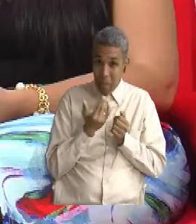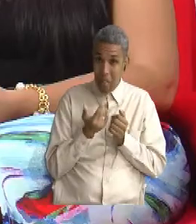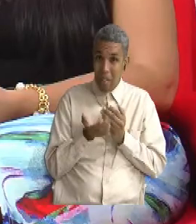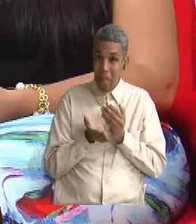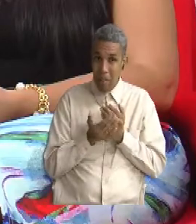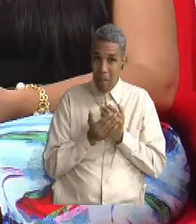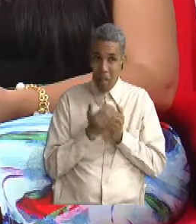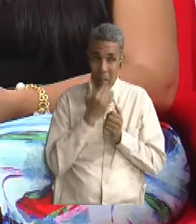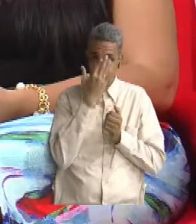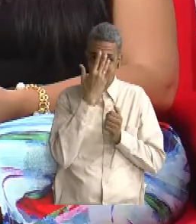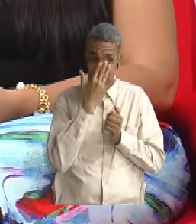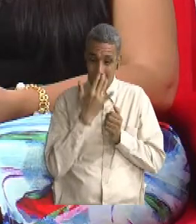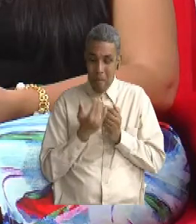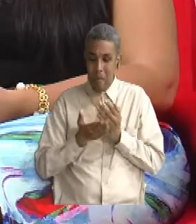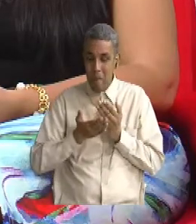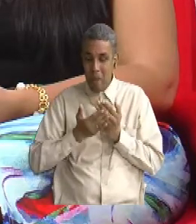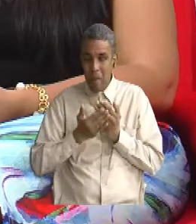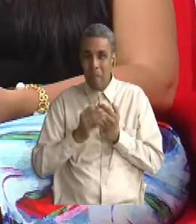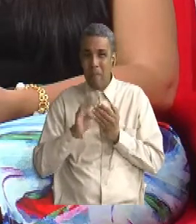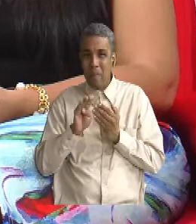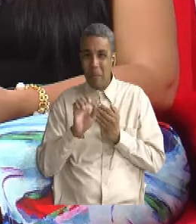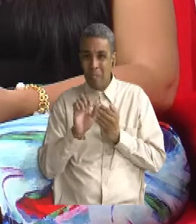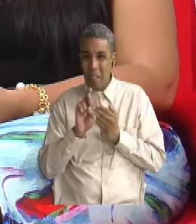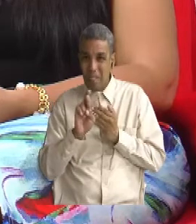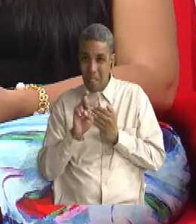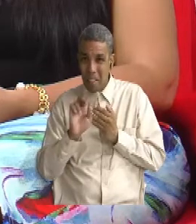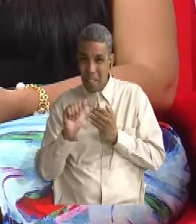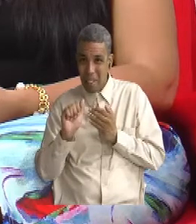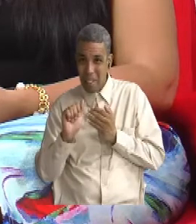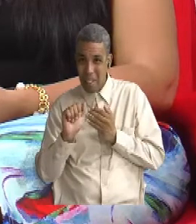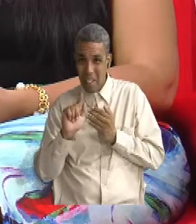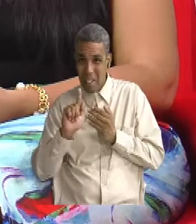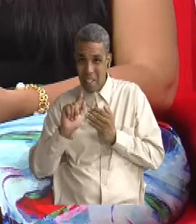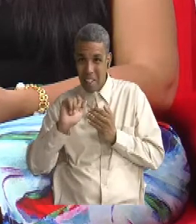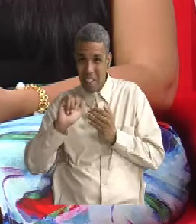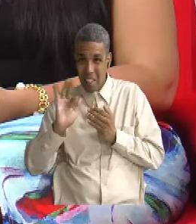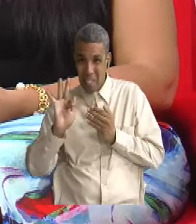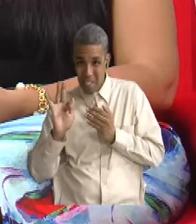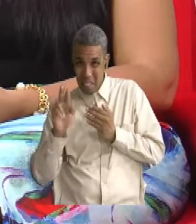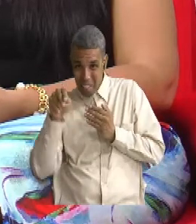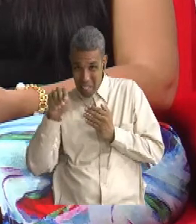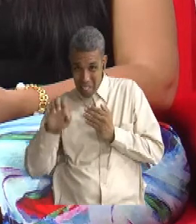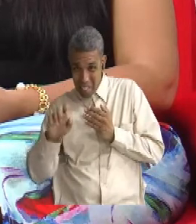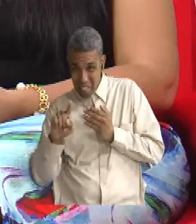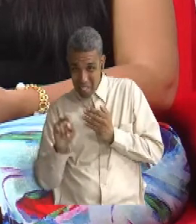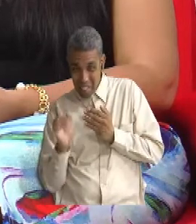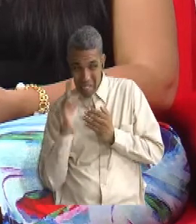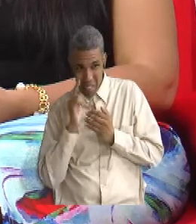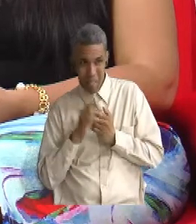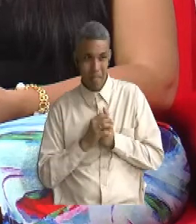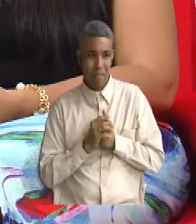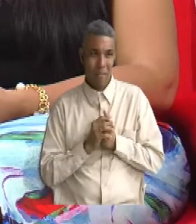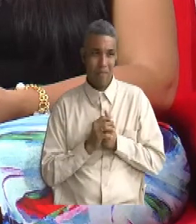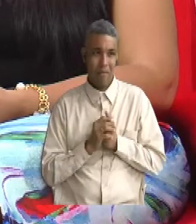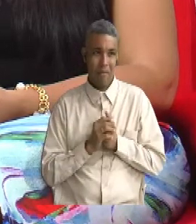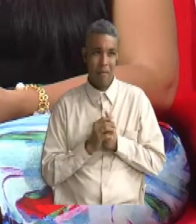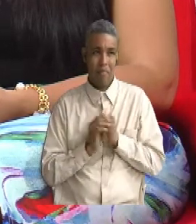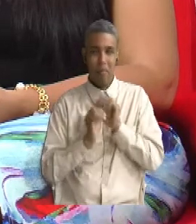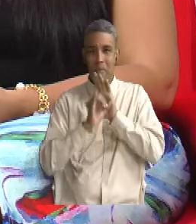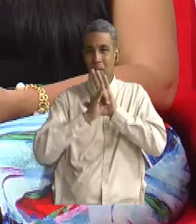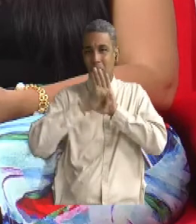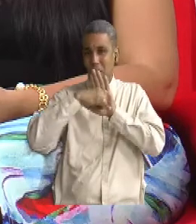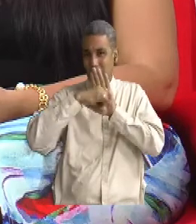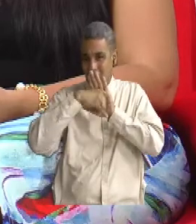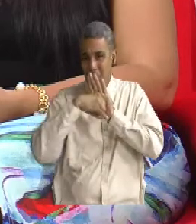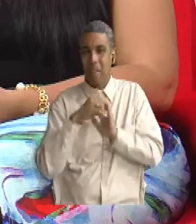Facebook que yo manejo las páginas de la barra Pop y la barra Fitness. Nosotros tenemos página oficial, se llama la barra Fitness, y en Instagram estamos como la